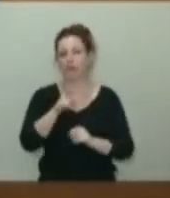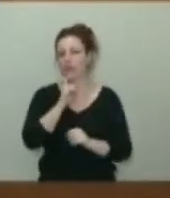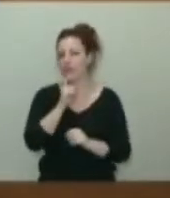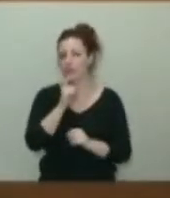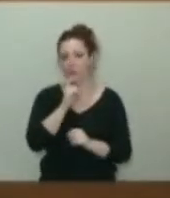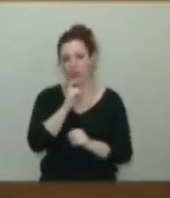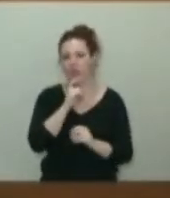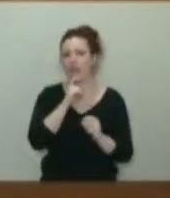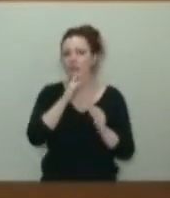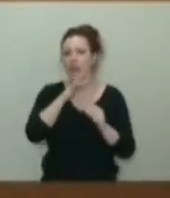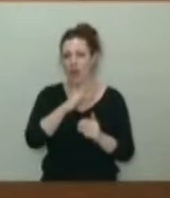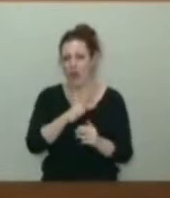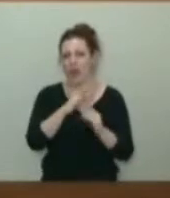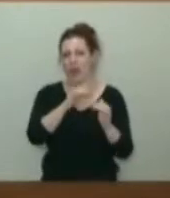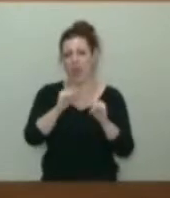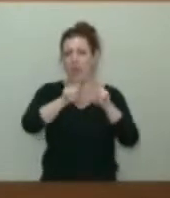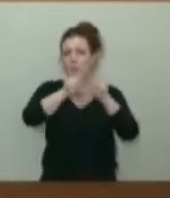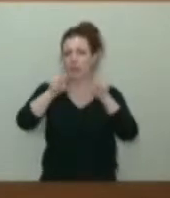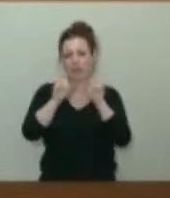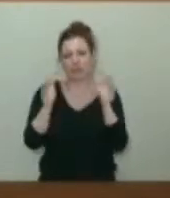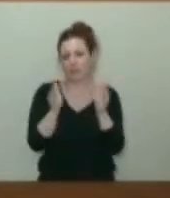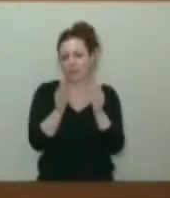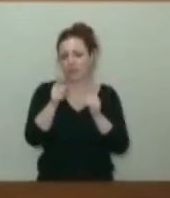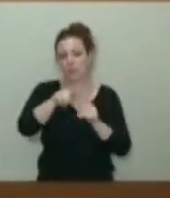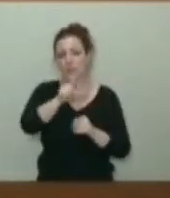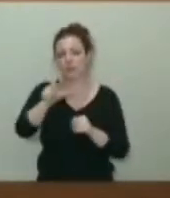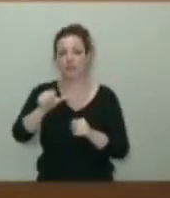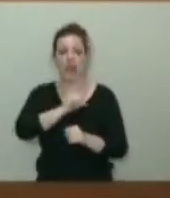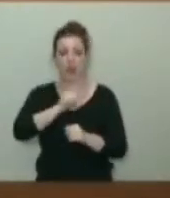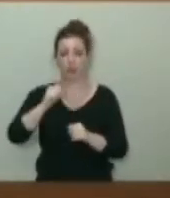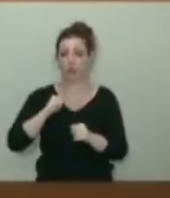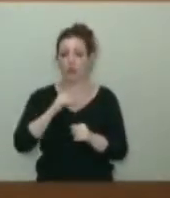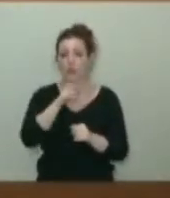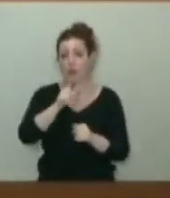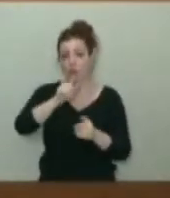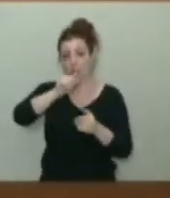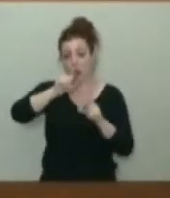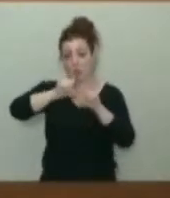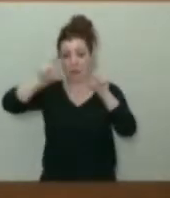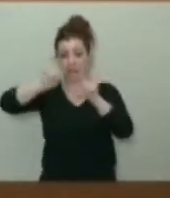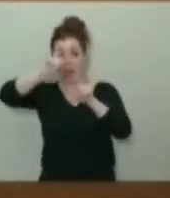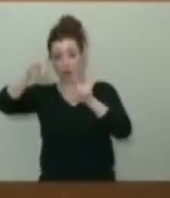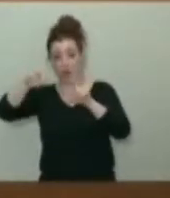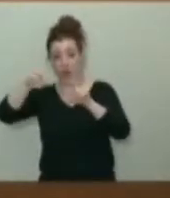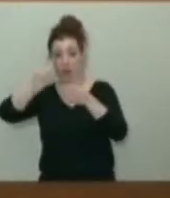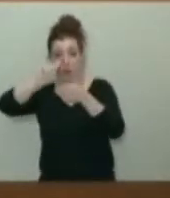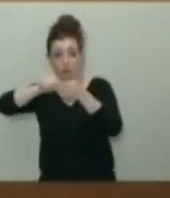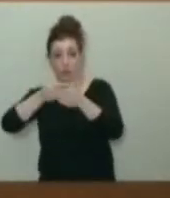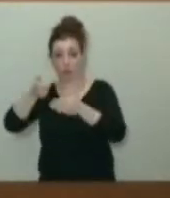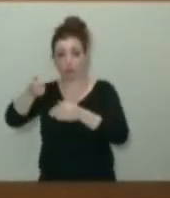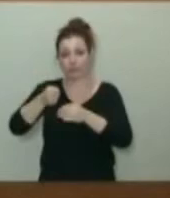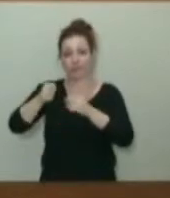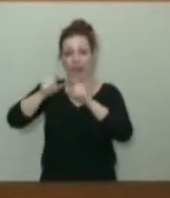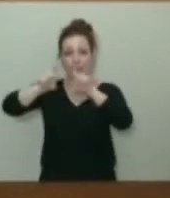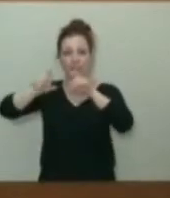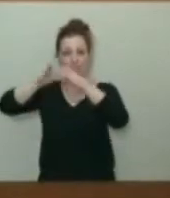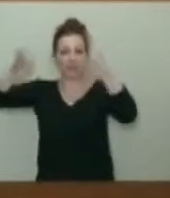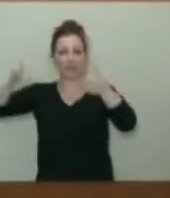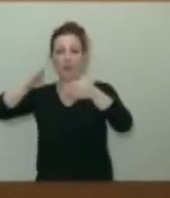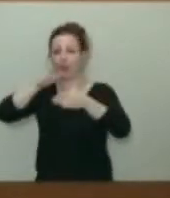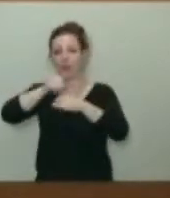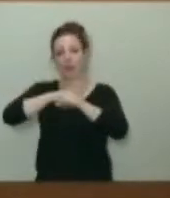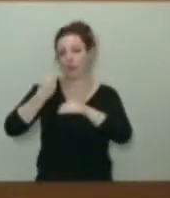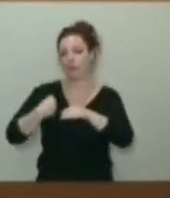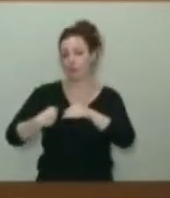tienen nuestras pequeñas empresas, nuestros autónomos subcontratados por las grandes empresas que, a su vez, en muchos casos contratan con la